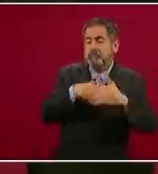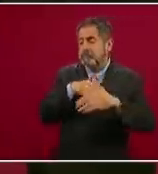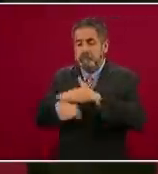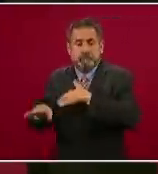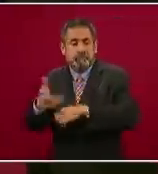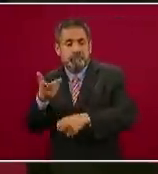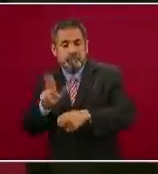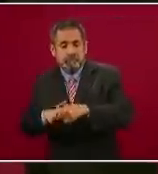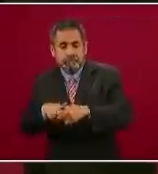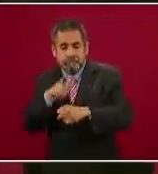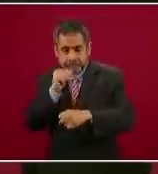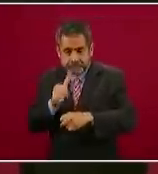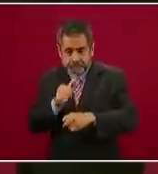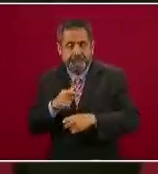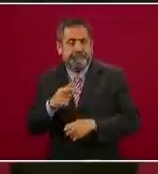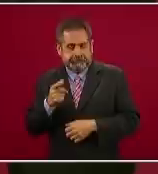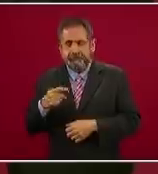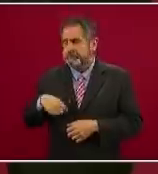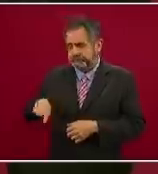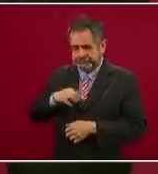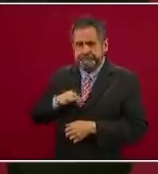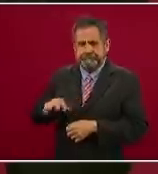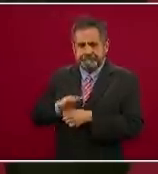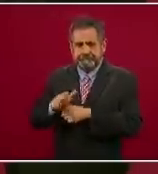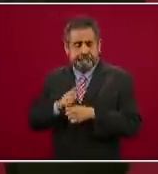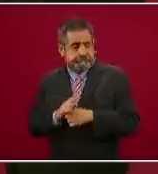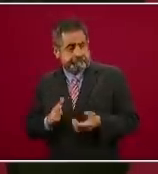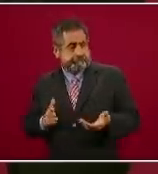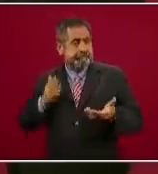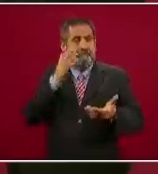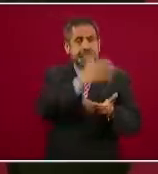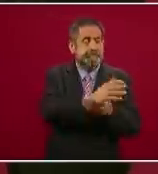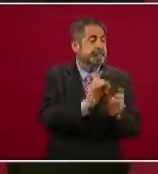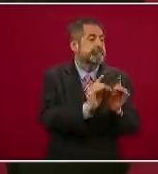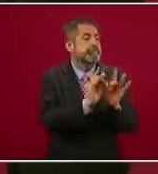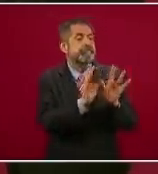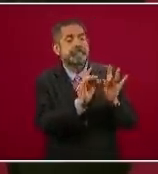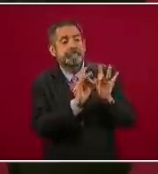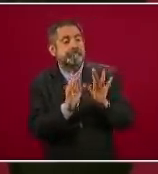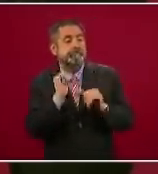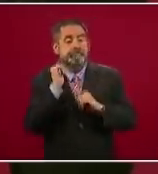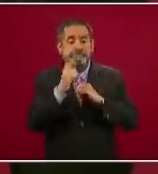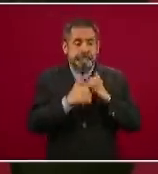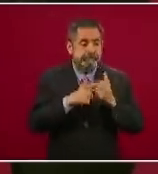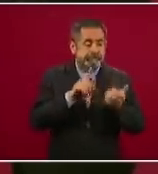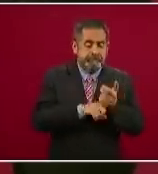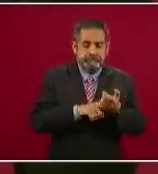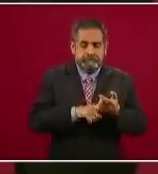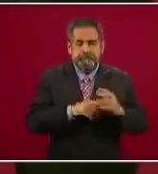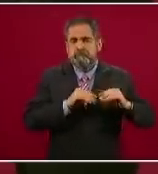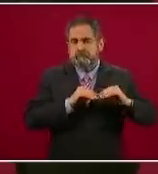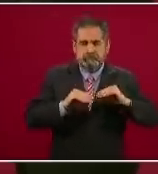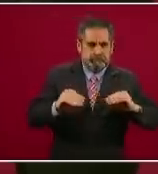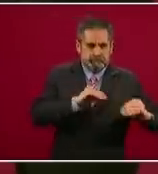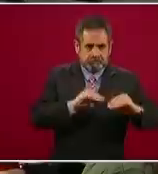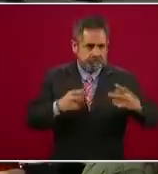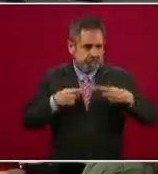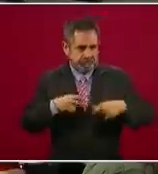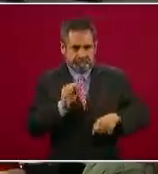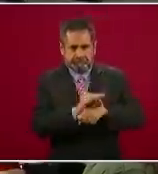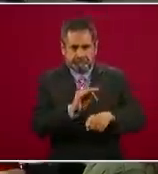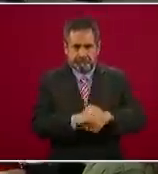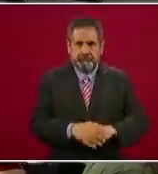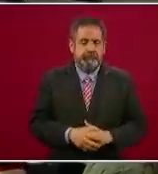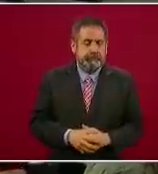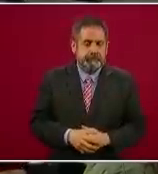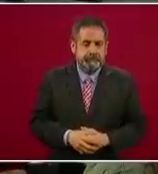servicios, poderlos auxiliar para detectar oportunamente si ocurre un brote y se necesitara llegar a movilizar a las personas.